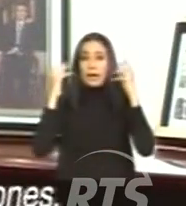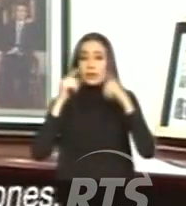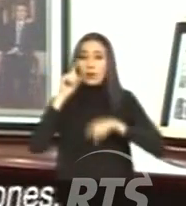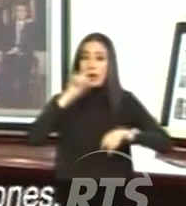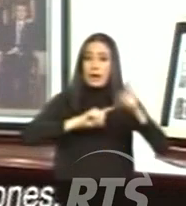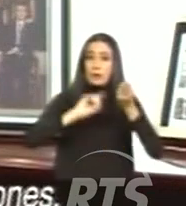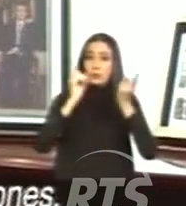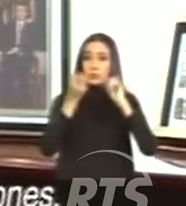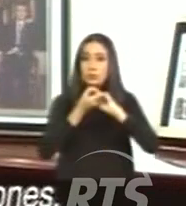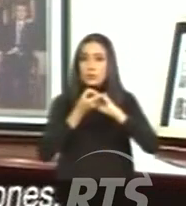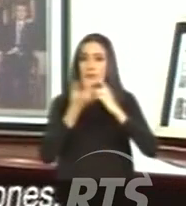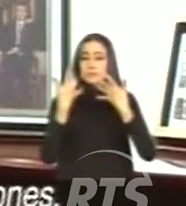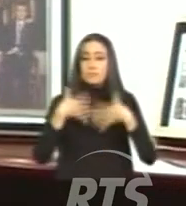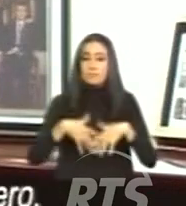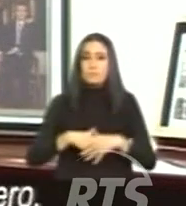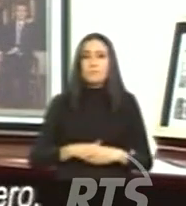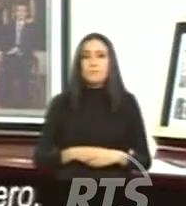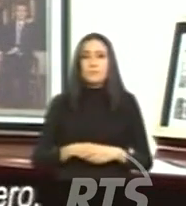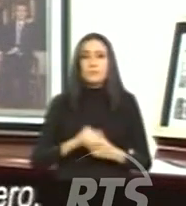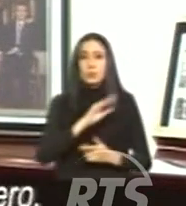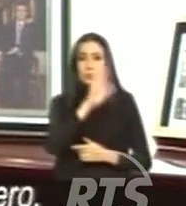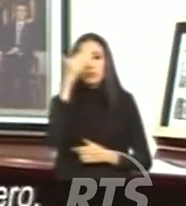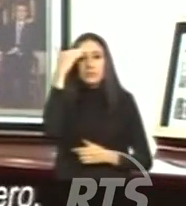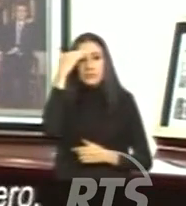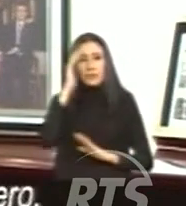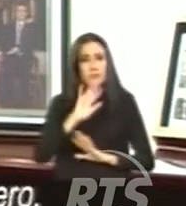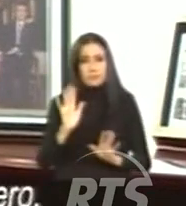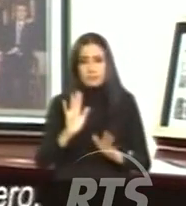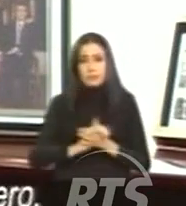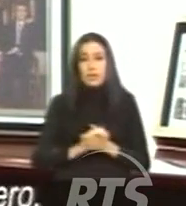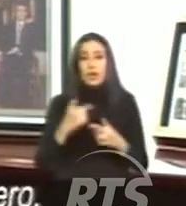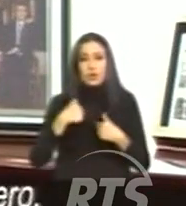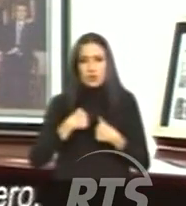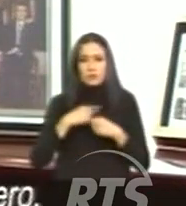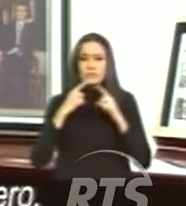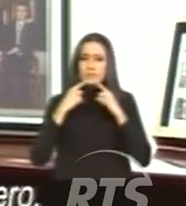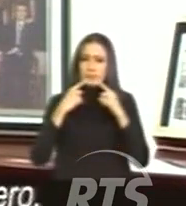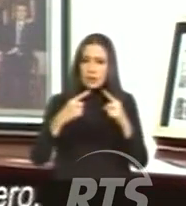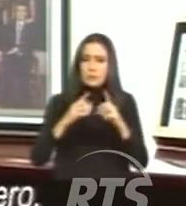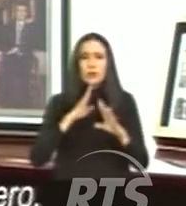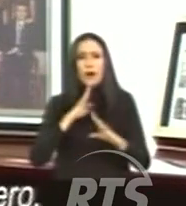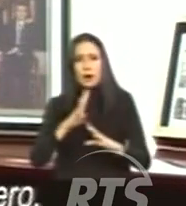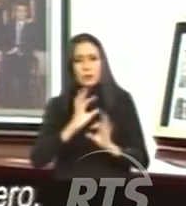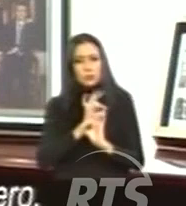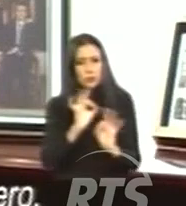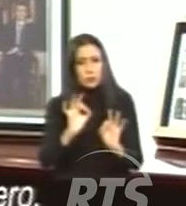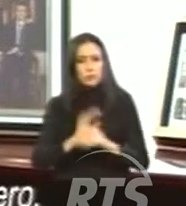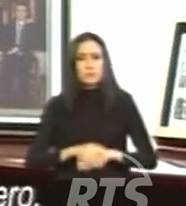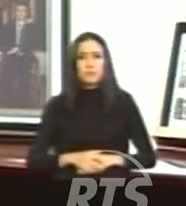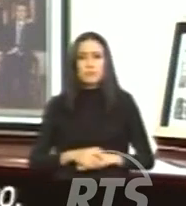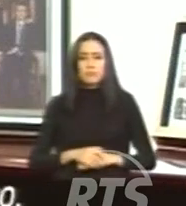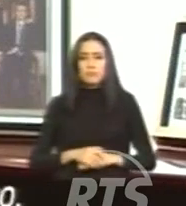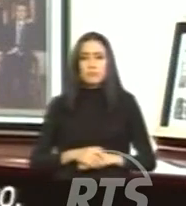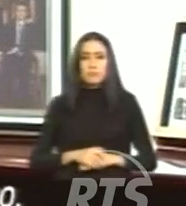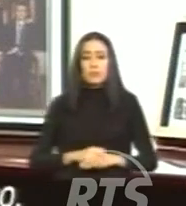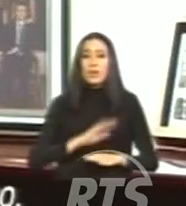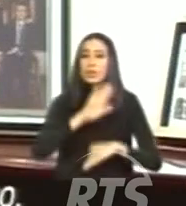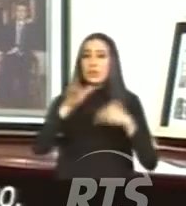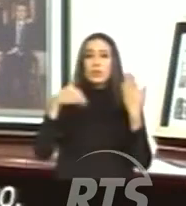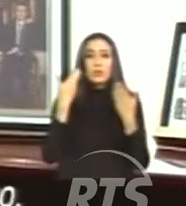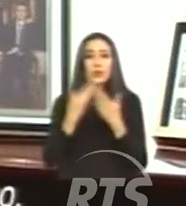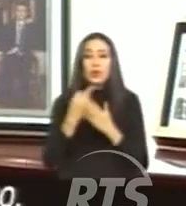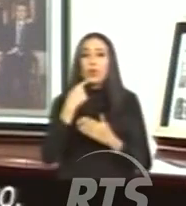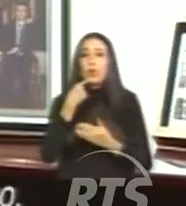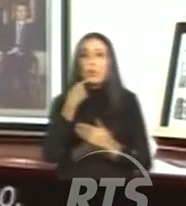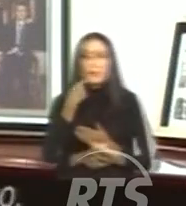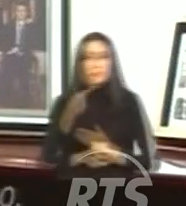variadas interpretaciones. Ustedes ya me conocen. Soy frontal, sincero, directo y transparente en todo lo que digo y